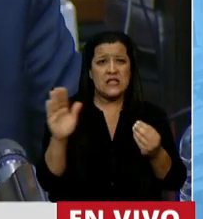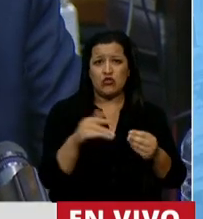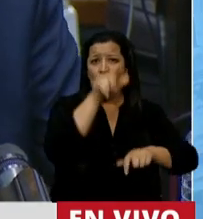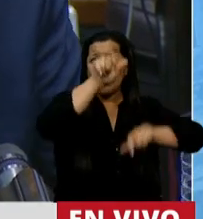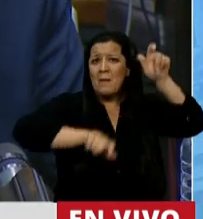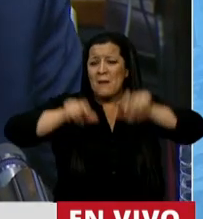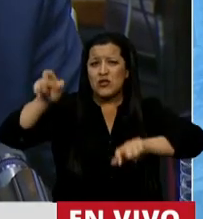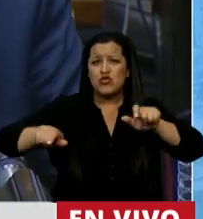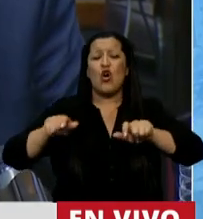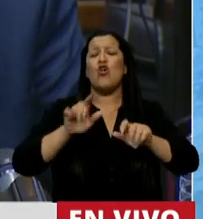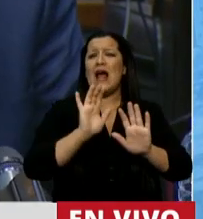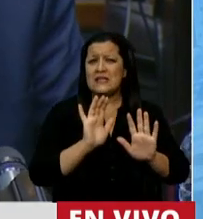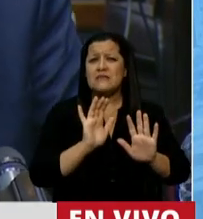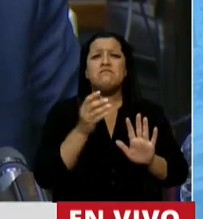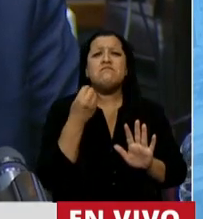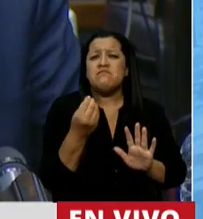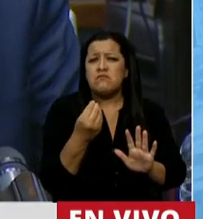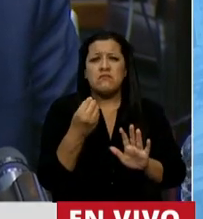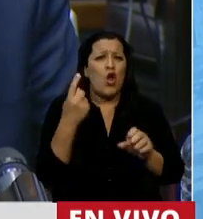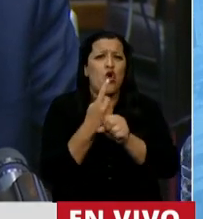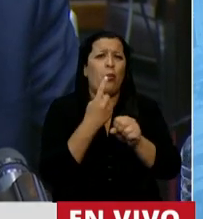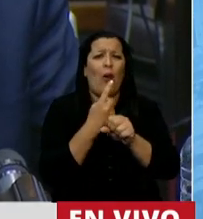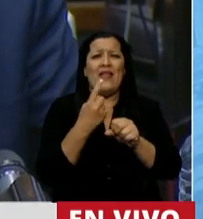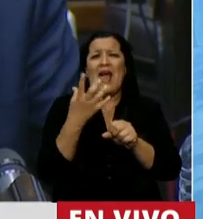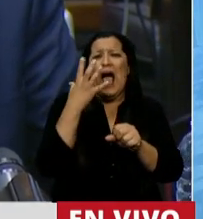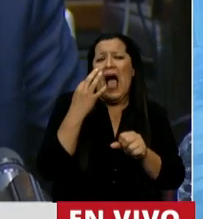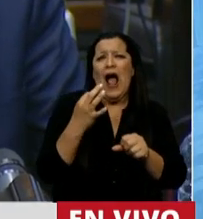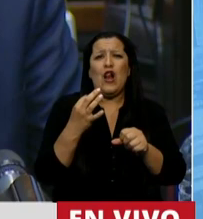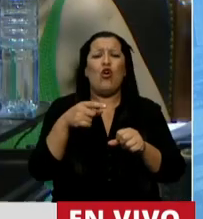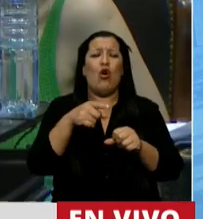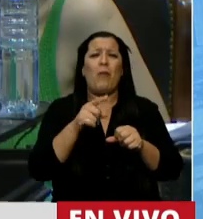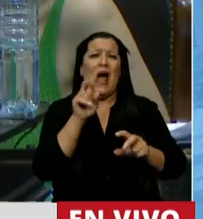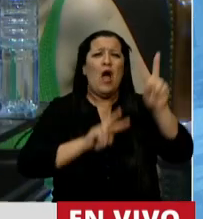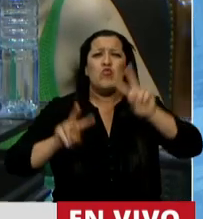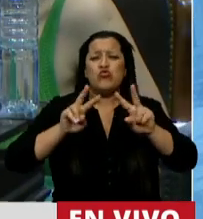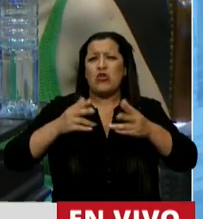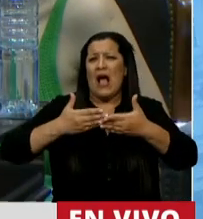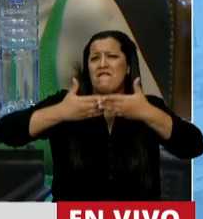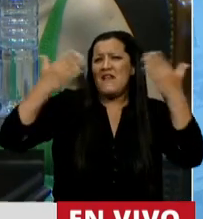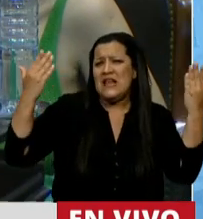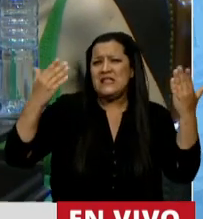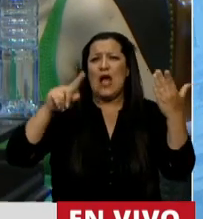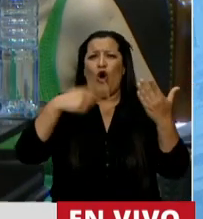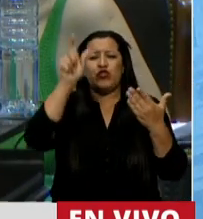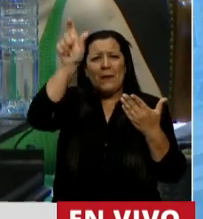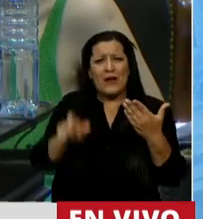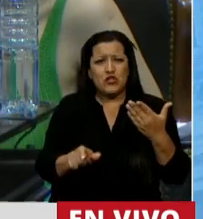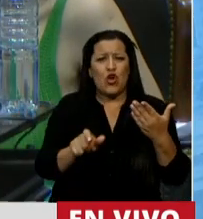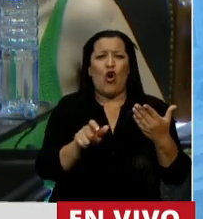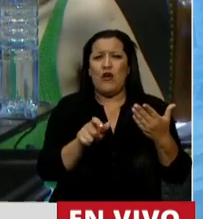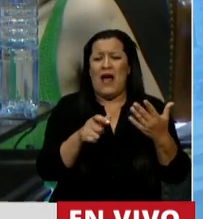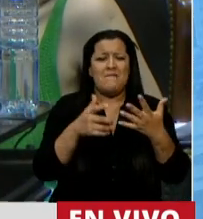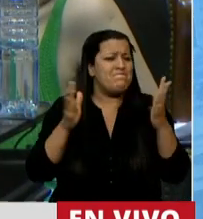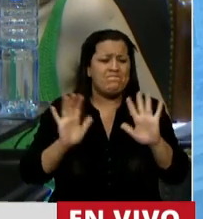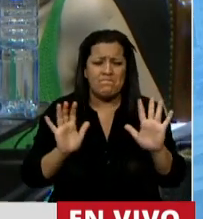fin en sí mismo, no puede convertirse en un medio para la felicidad o la realización de otra persona. ¿Y por